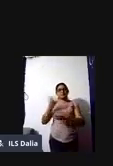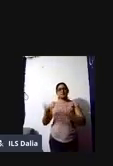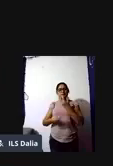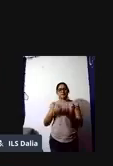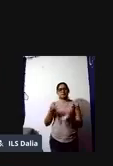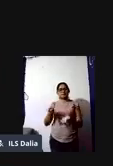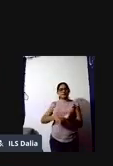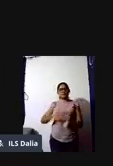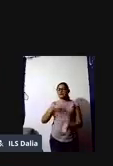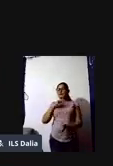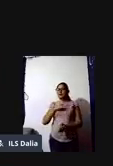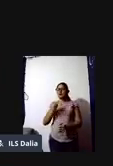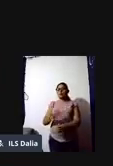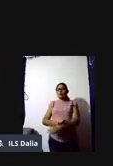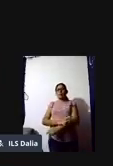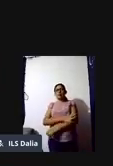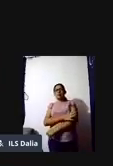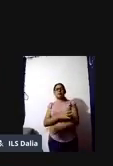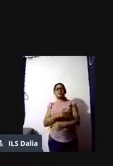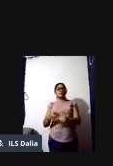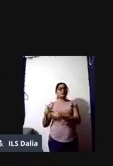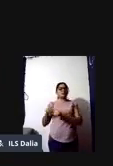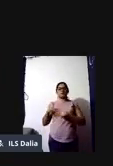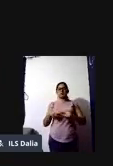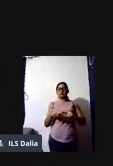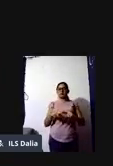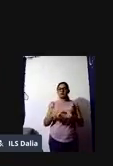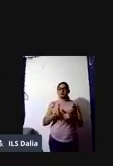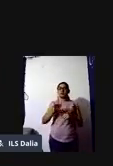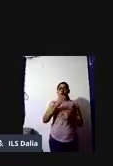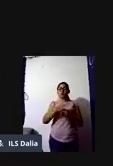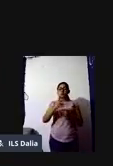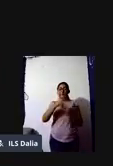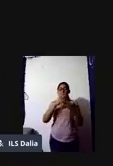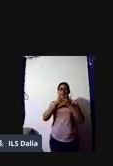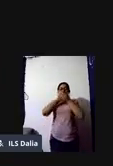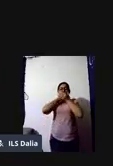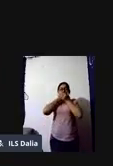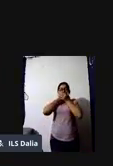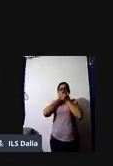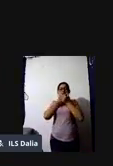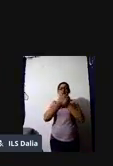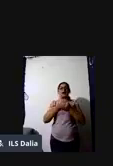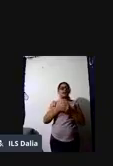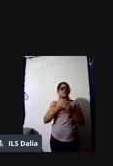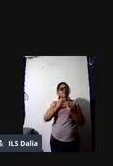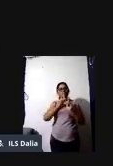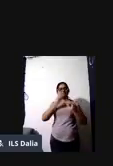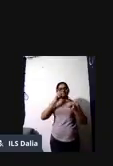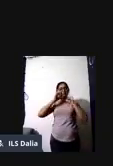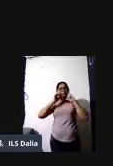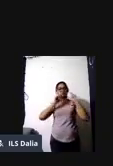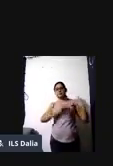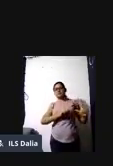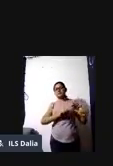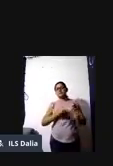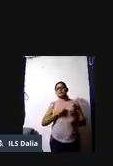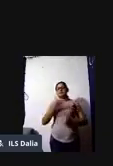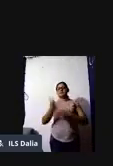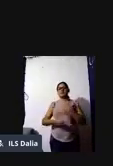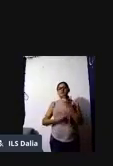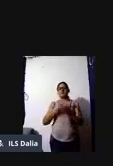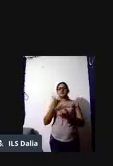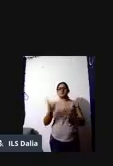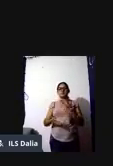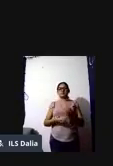sentimientos que te tienen amordazada o amordazado. Puede ser que tu familia